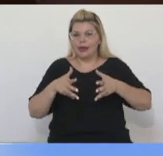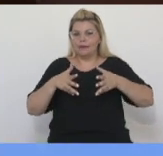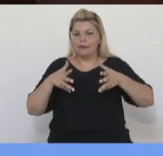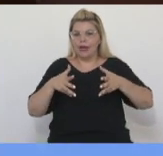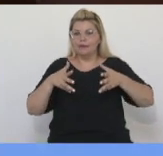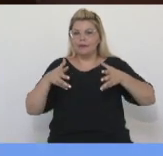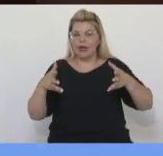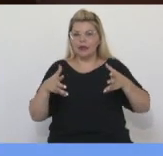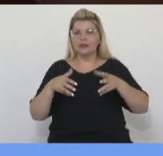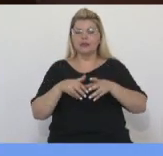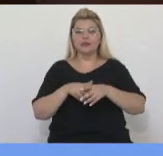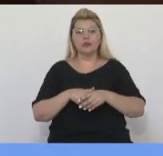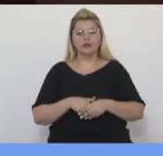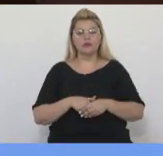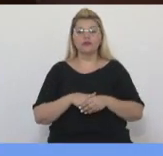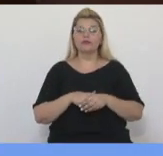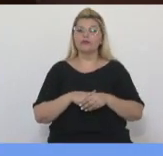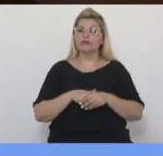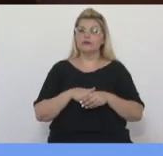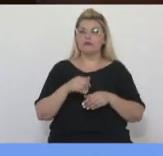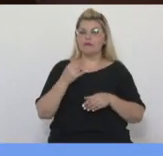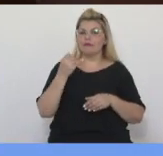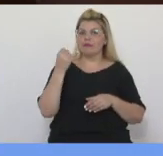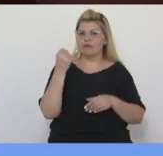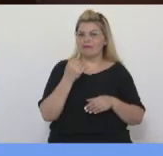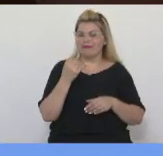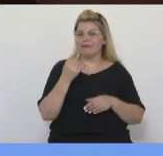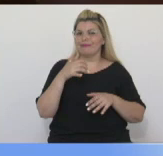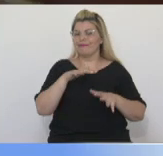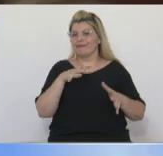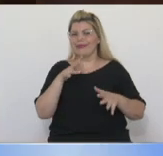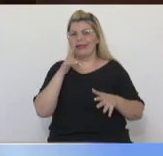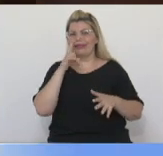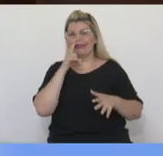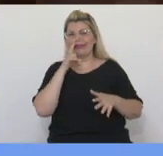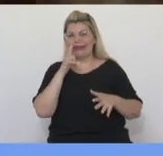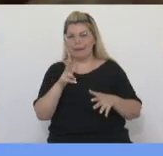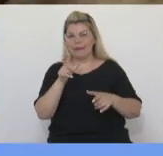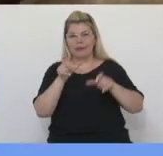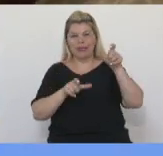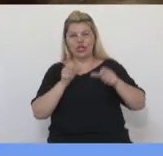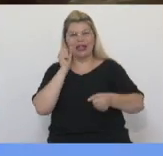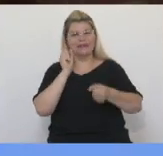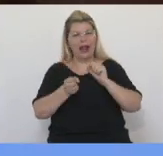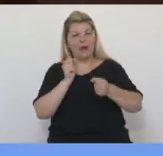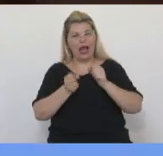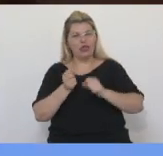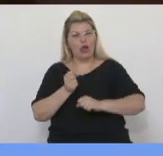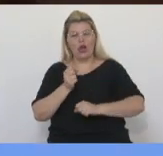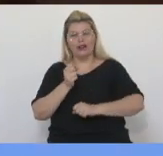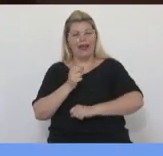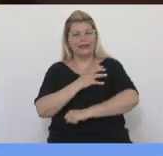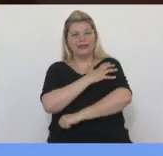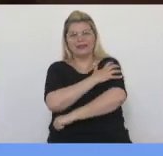que tiene como detonante cerca de 3000 precarizados que recibió la actual intendenta